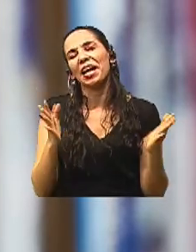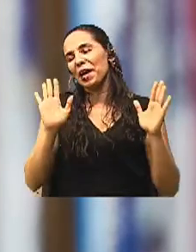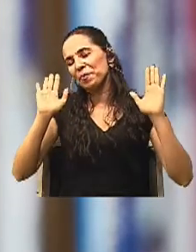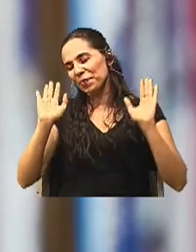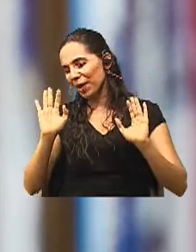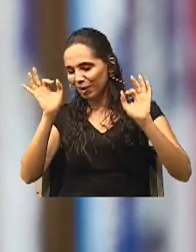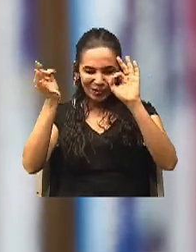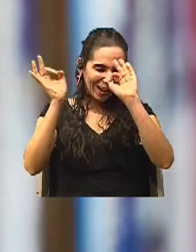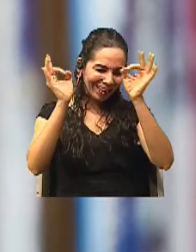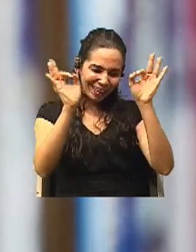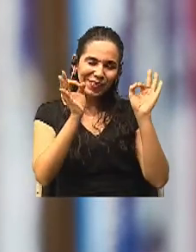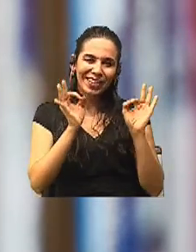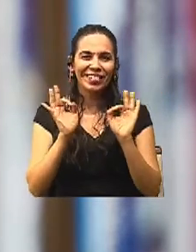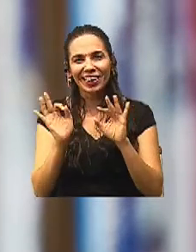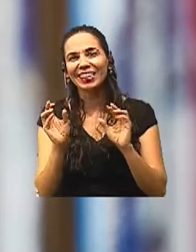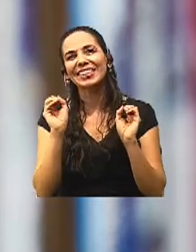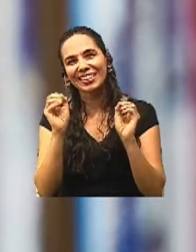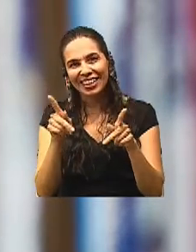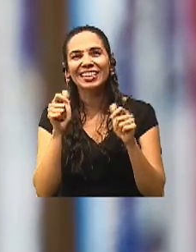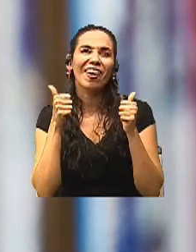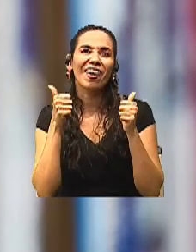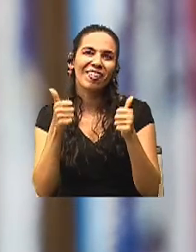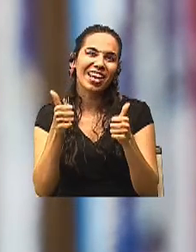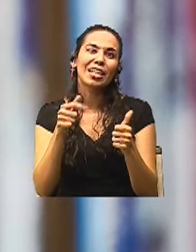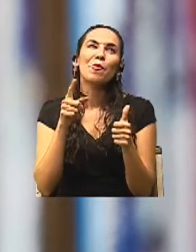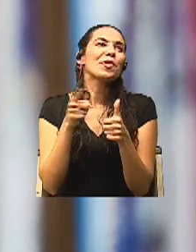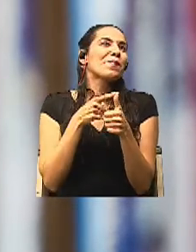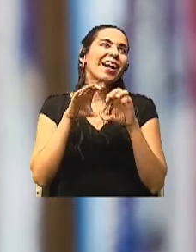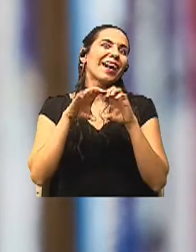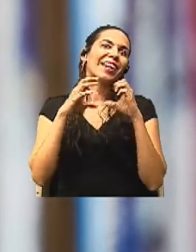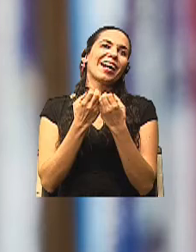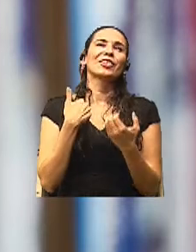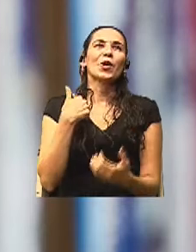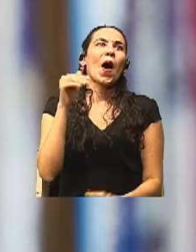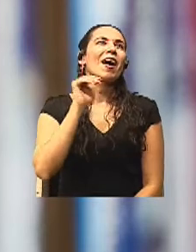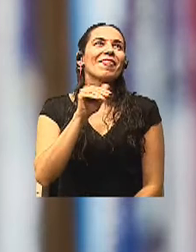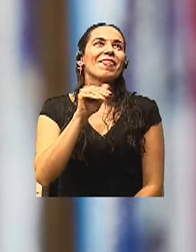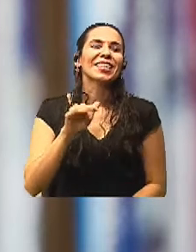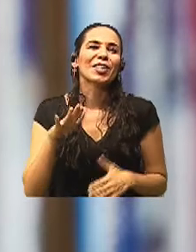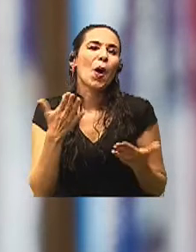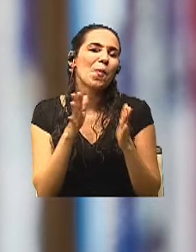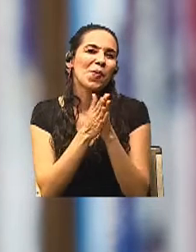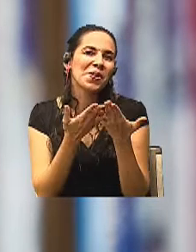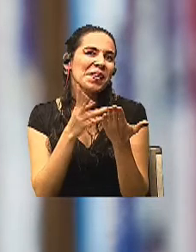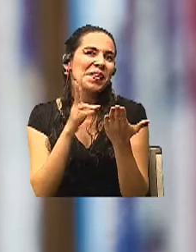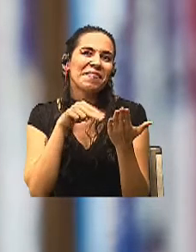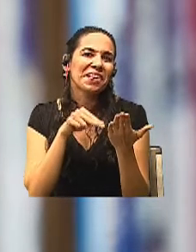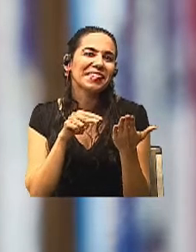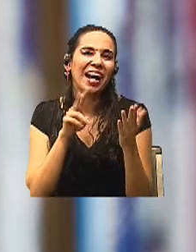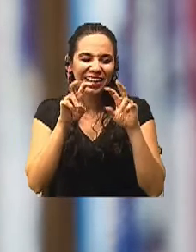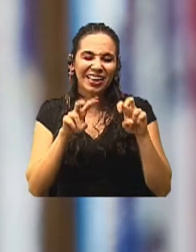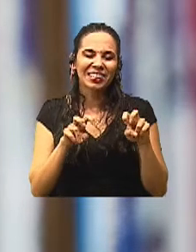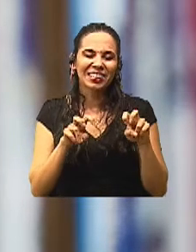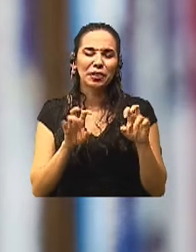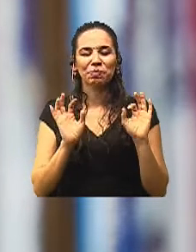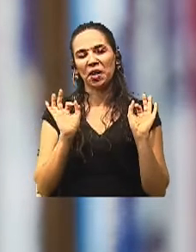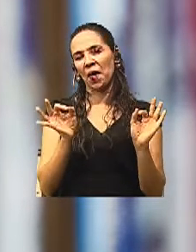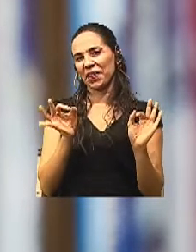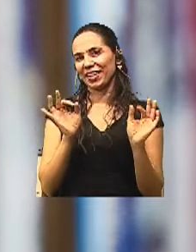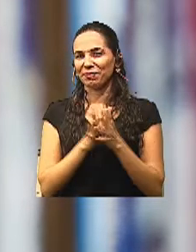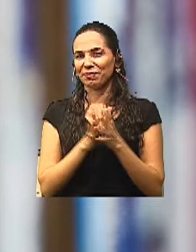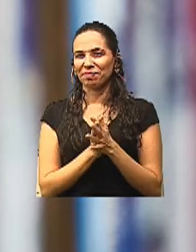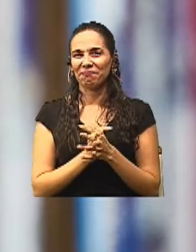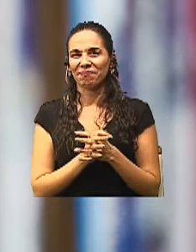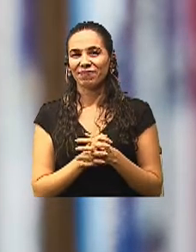bueno, sí, está bien. Es la primera clase. ¿Cómo les iba a avisar qué libro iba a analizar? Bueno,